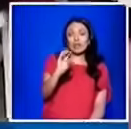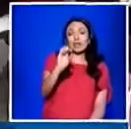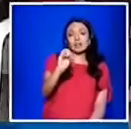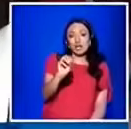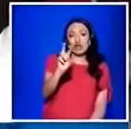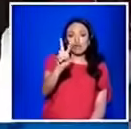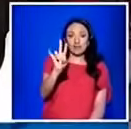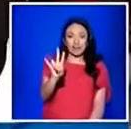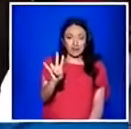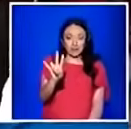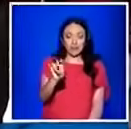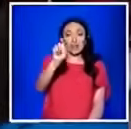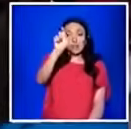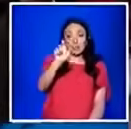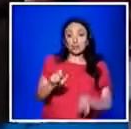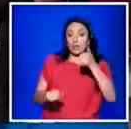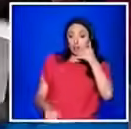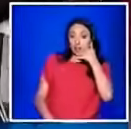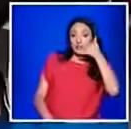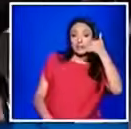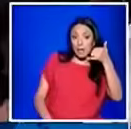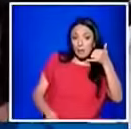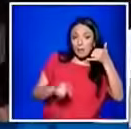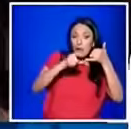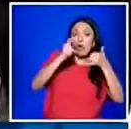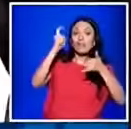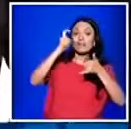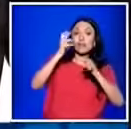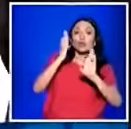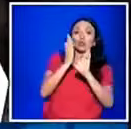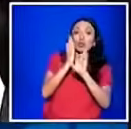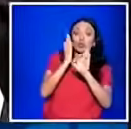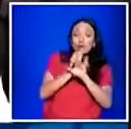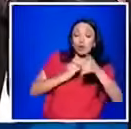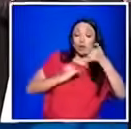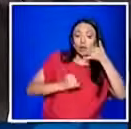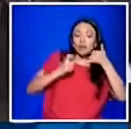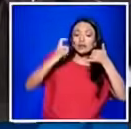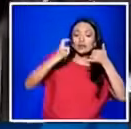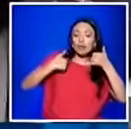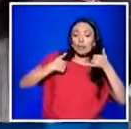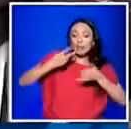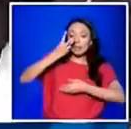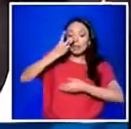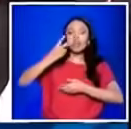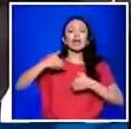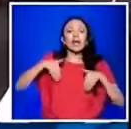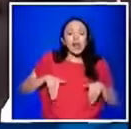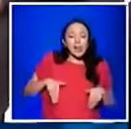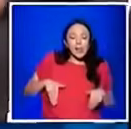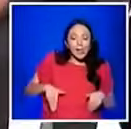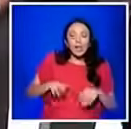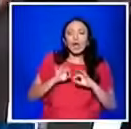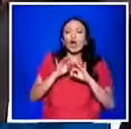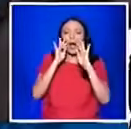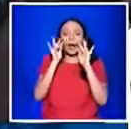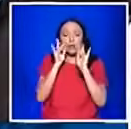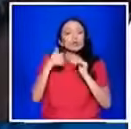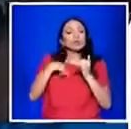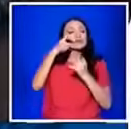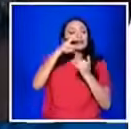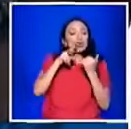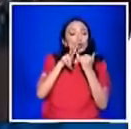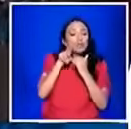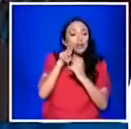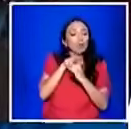02-34-20-027 para que usted pueda agendar la cita antes de venir acá a la plazoleta 31 de mayo para que pueda traer a su mascota y sobre